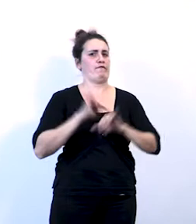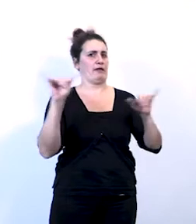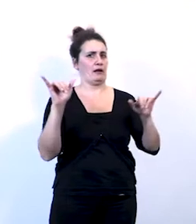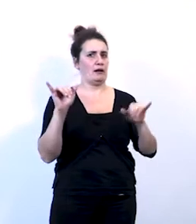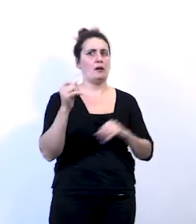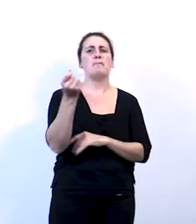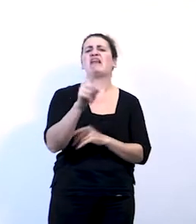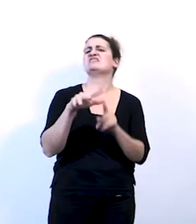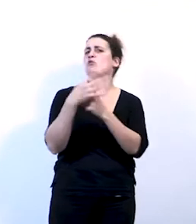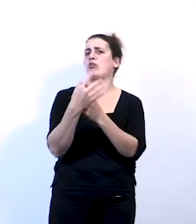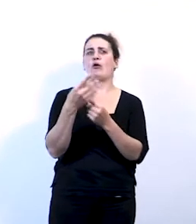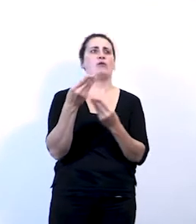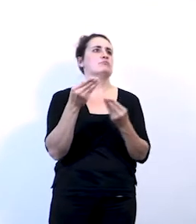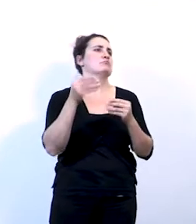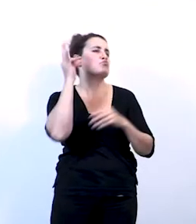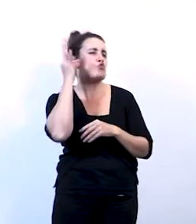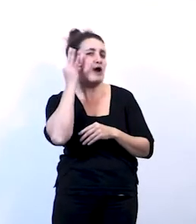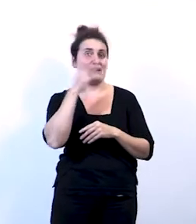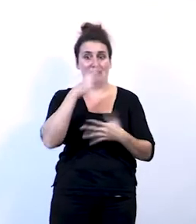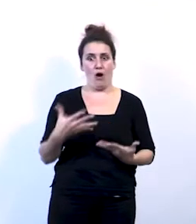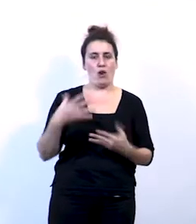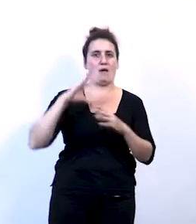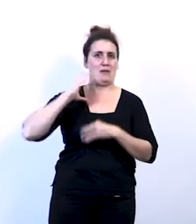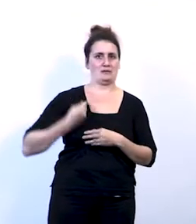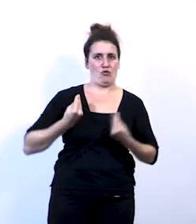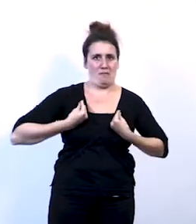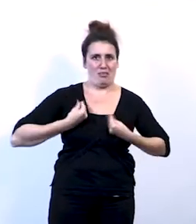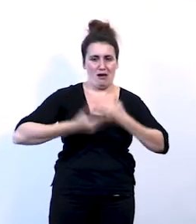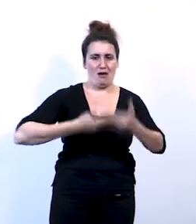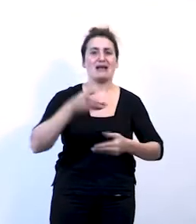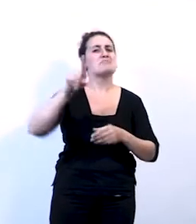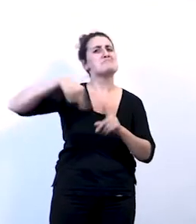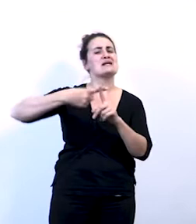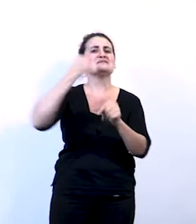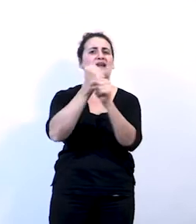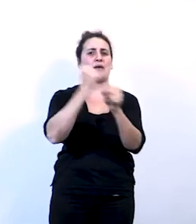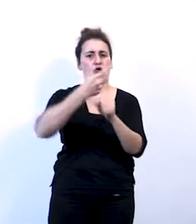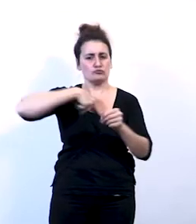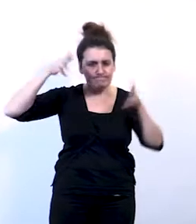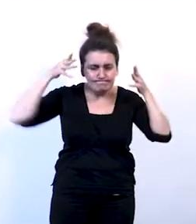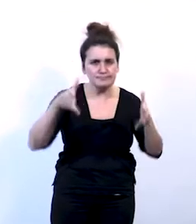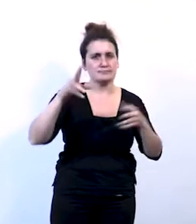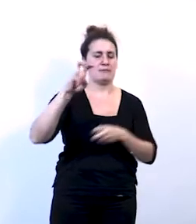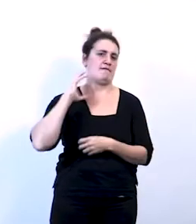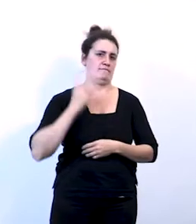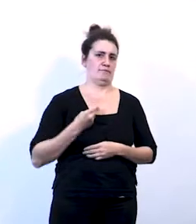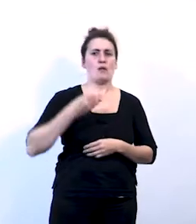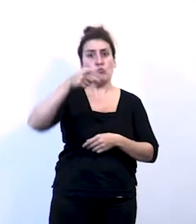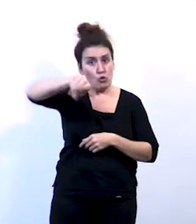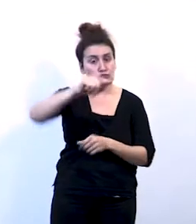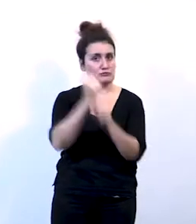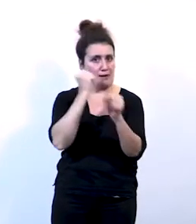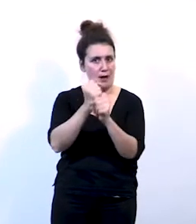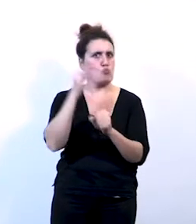desaparece la situación que mujeres vivís en Palestina y el trabajo, que es lo que vamos a dedicar hoy la charla, el trabajo que estáis